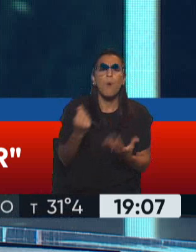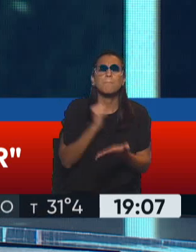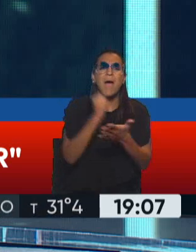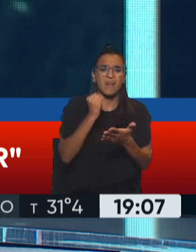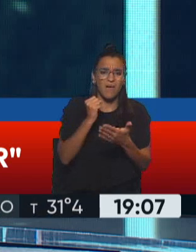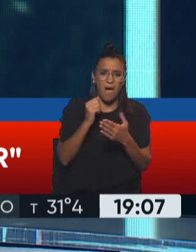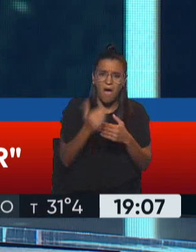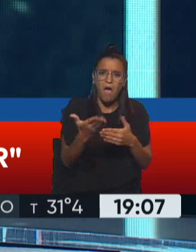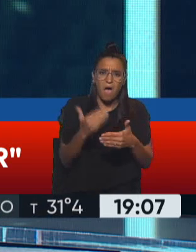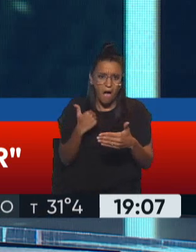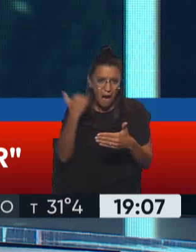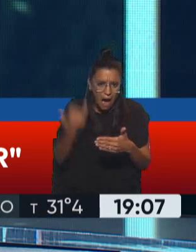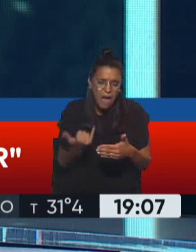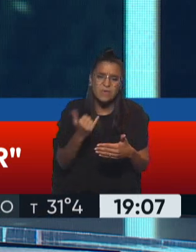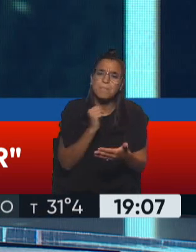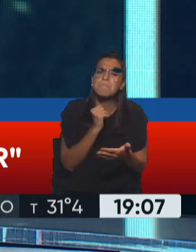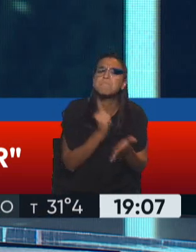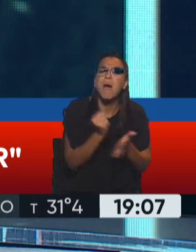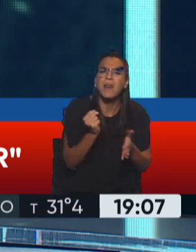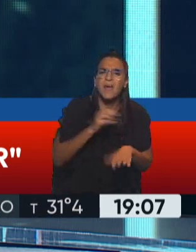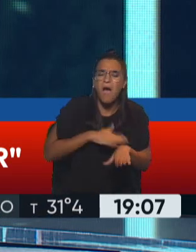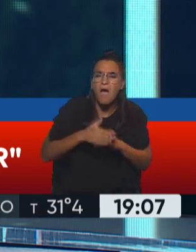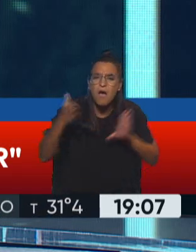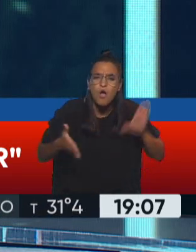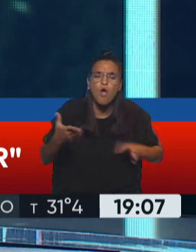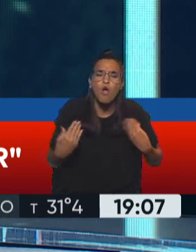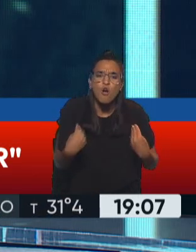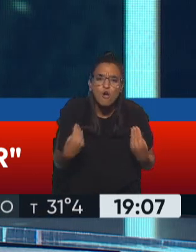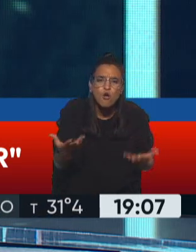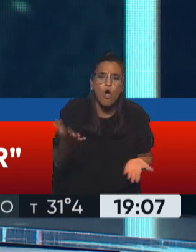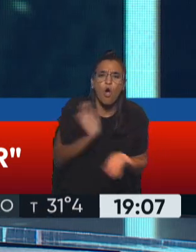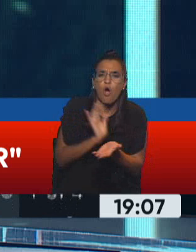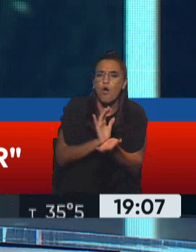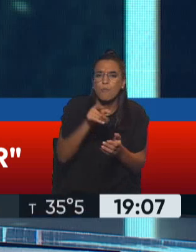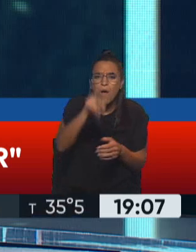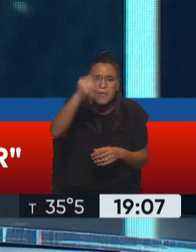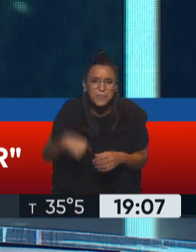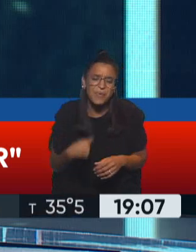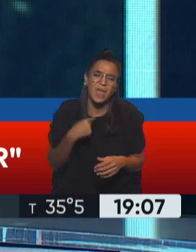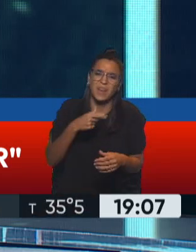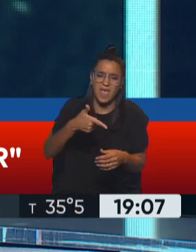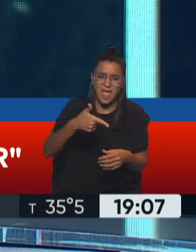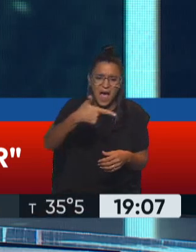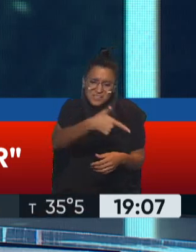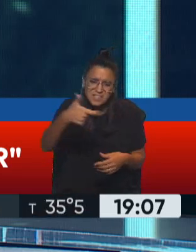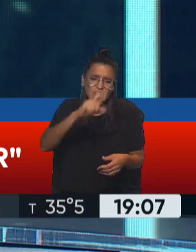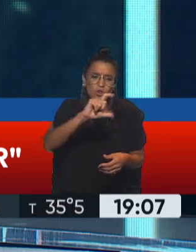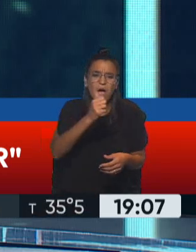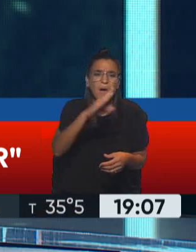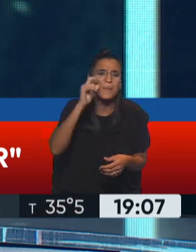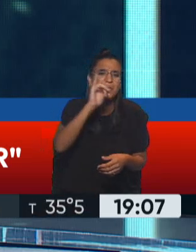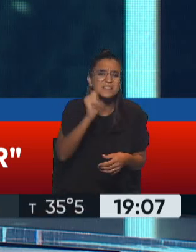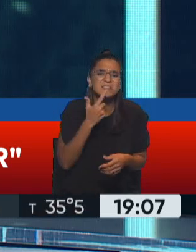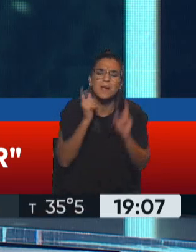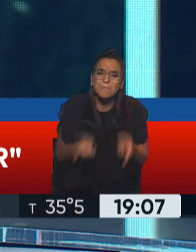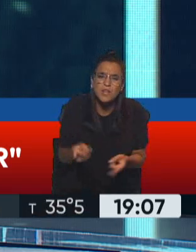después. Recién decías esta cuestión de cómo se marcó una bisagra, ¿no?, con el asesinato de José Luis Cabezas, y de la